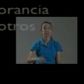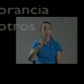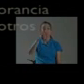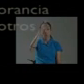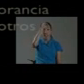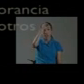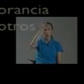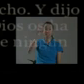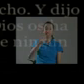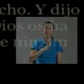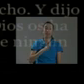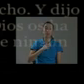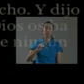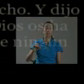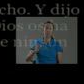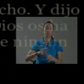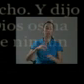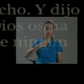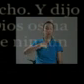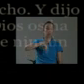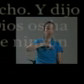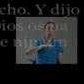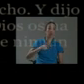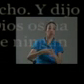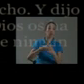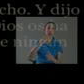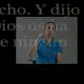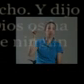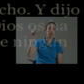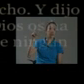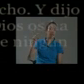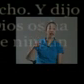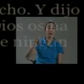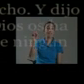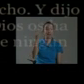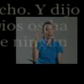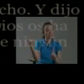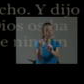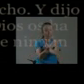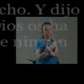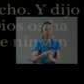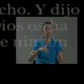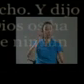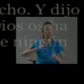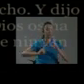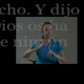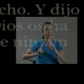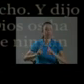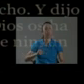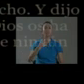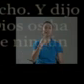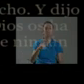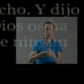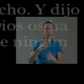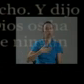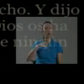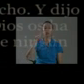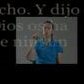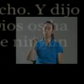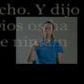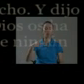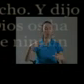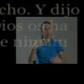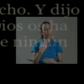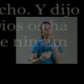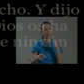Y un hermano agarró a sus tres hijos. Ninguno hacía nada. Y usted dijo, tú vas a ser el profeta. Tú eres el pastor